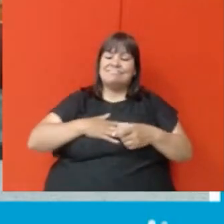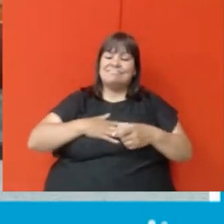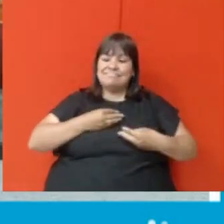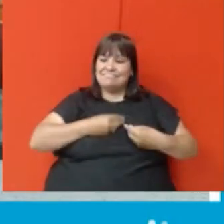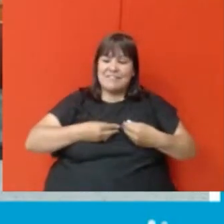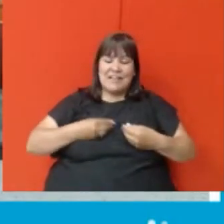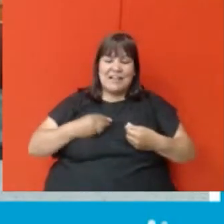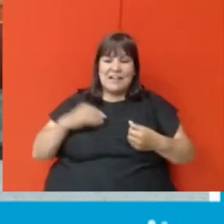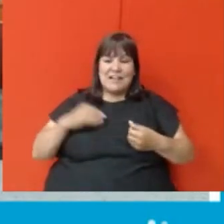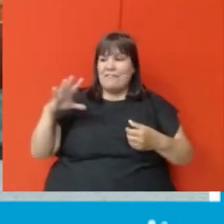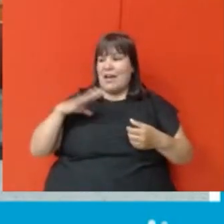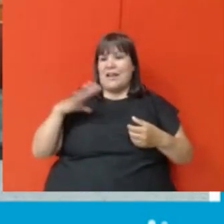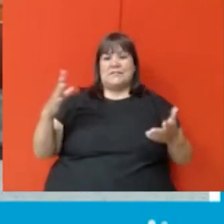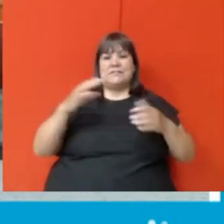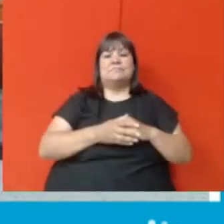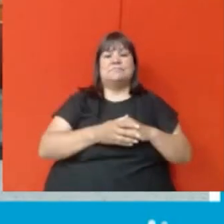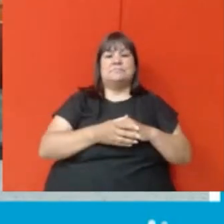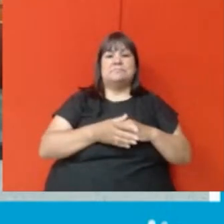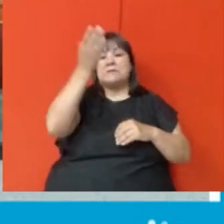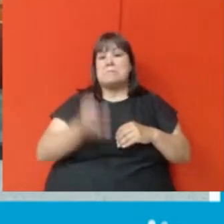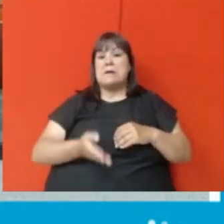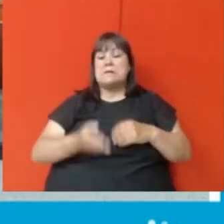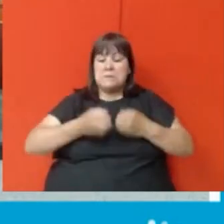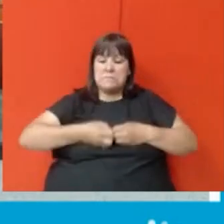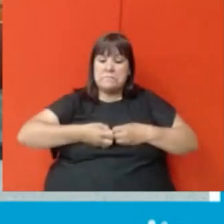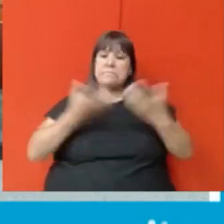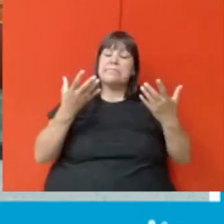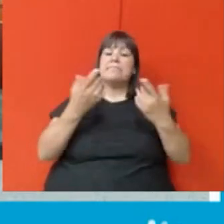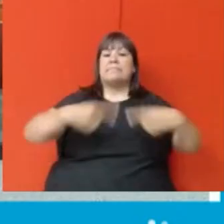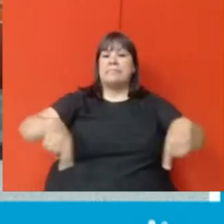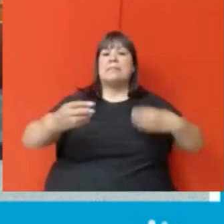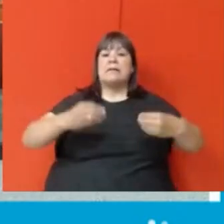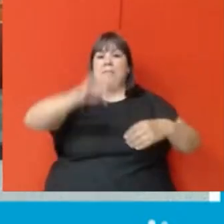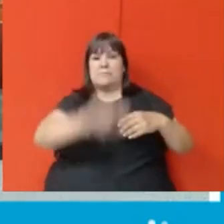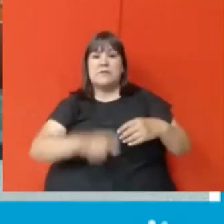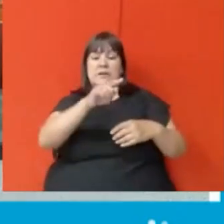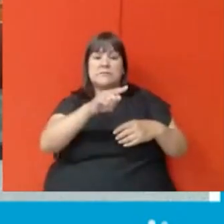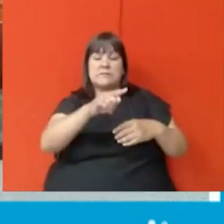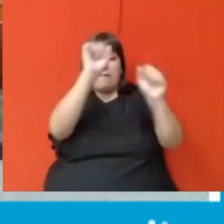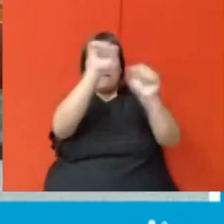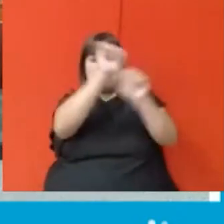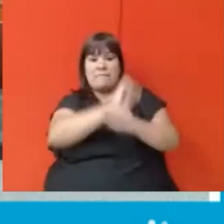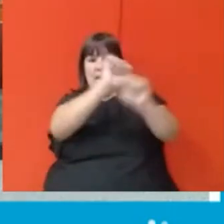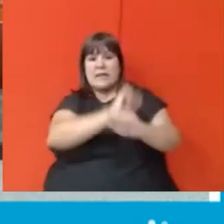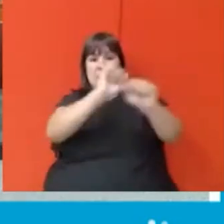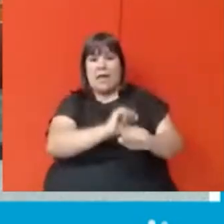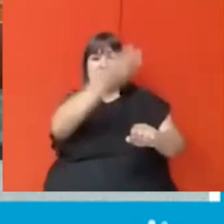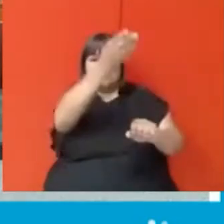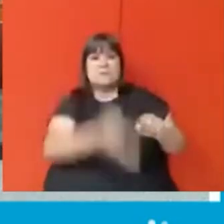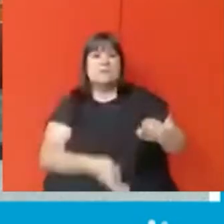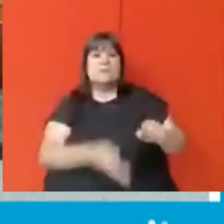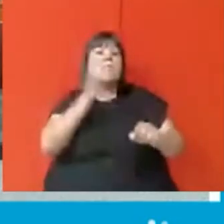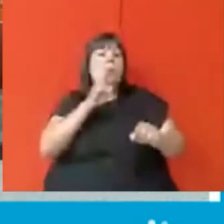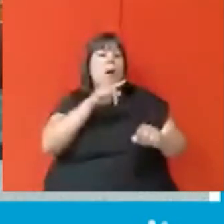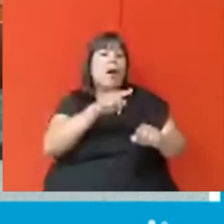le gustaría ser higienizada por alguien del sexo opuesto. Y eso realmente no se